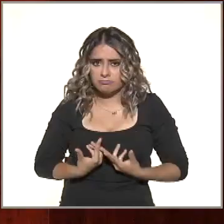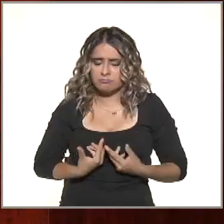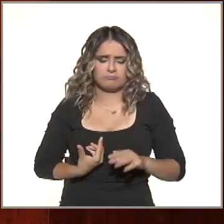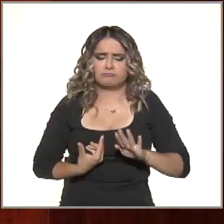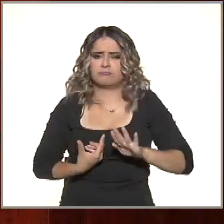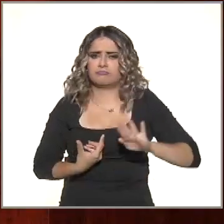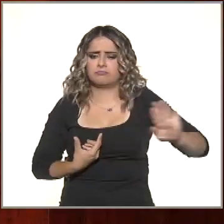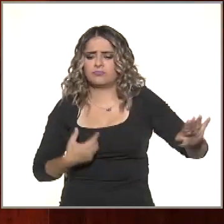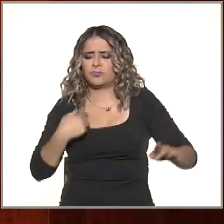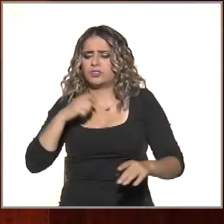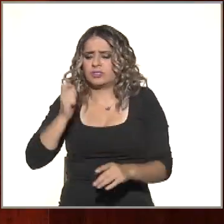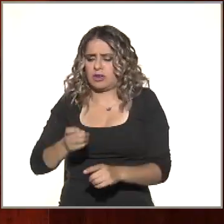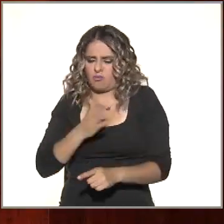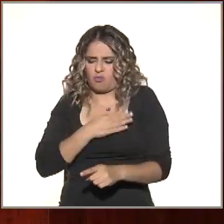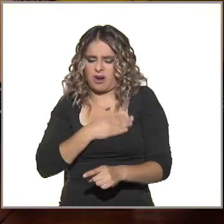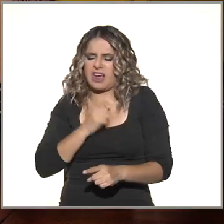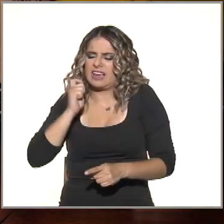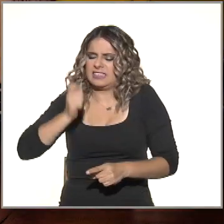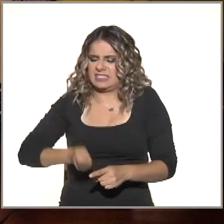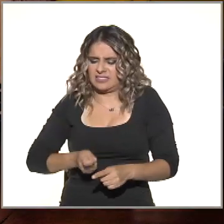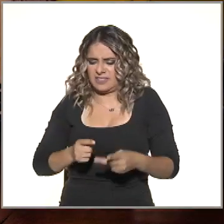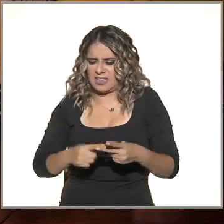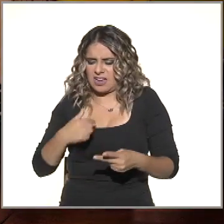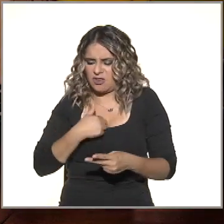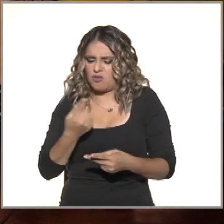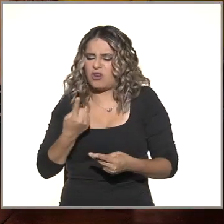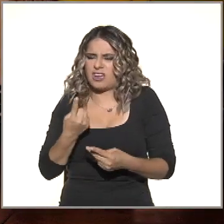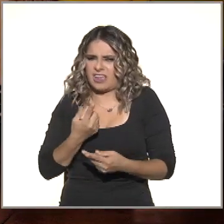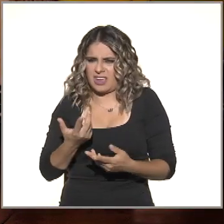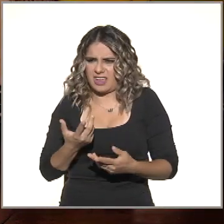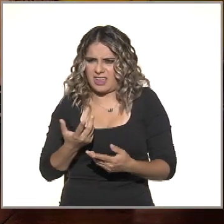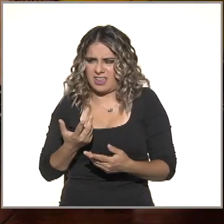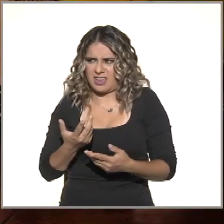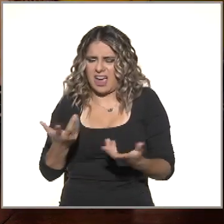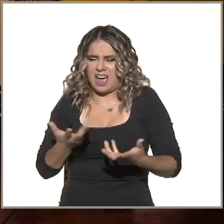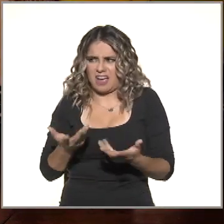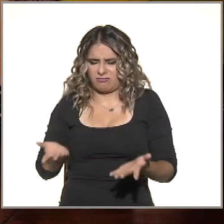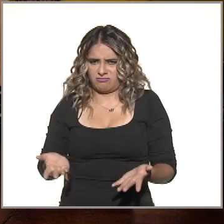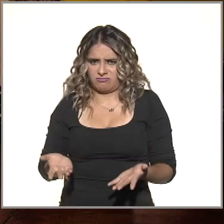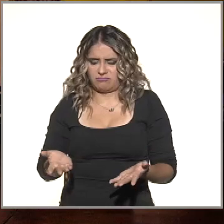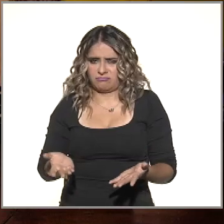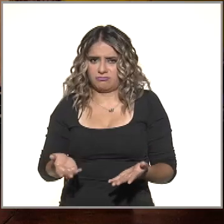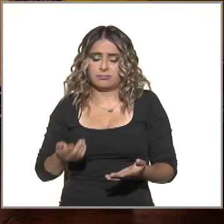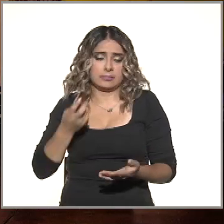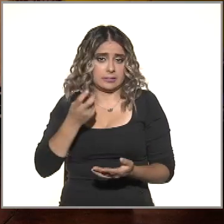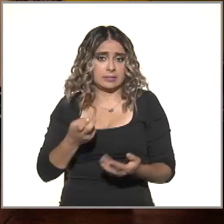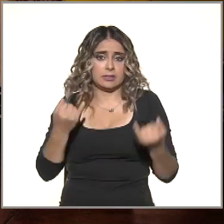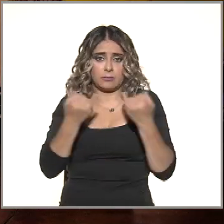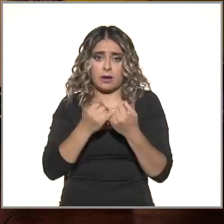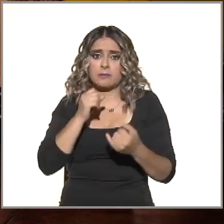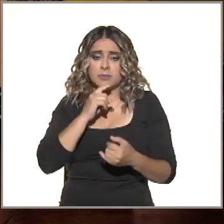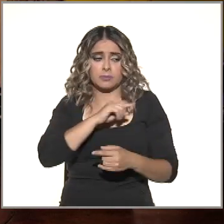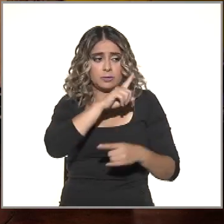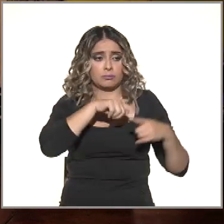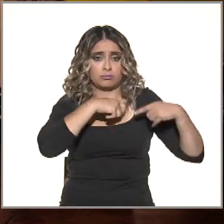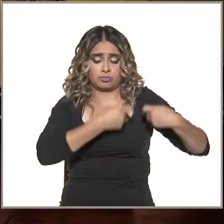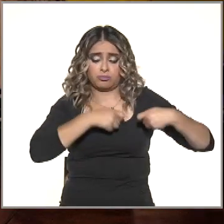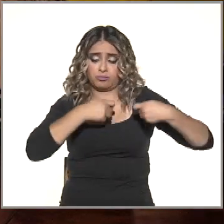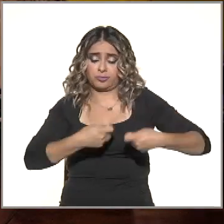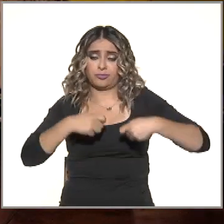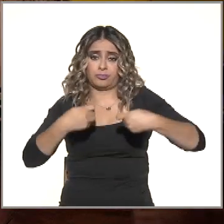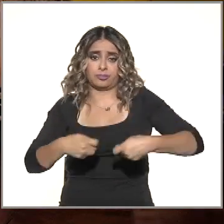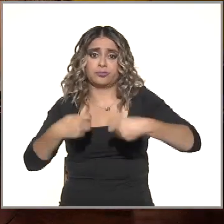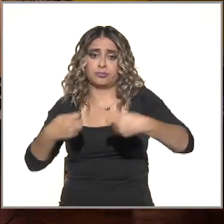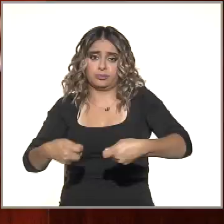por hoy qué significado le estoy dando y cómo lo estoy transmitiendo también, que hay que recordar que también nosotros dejamos el legado para nuestros hijos. Claro.